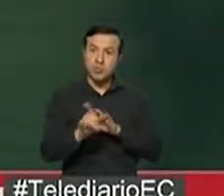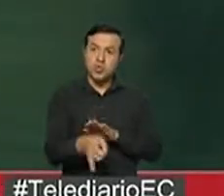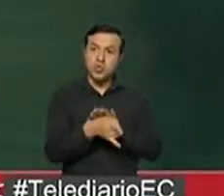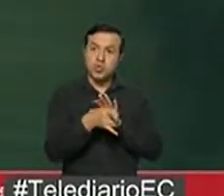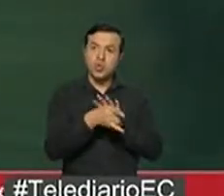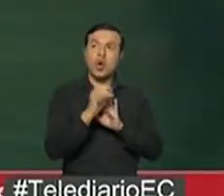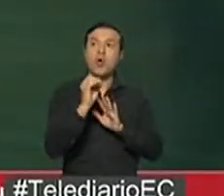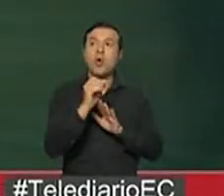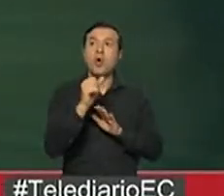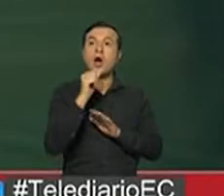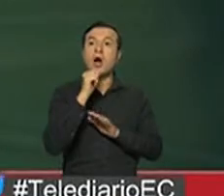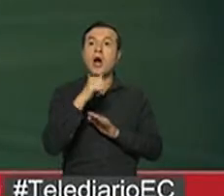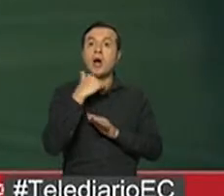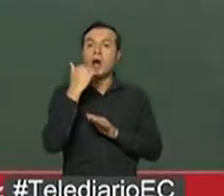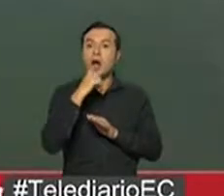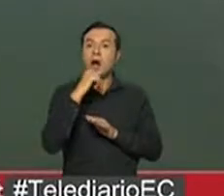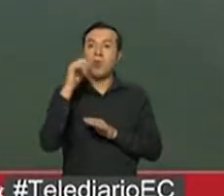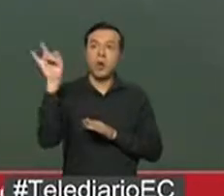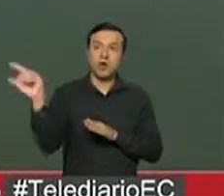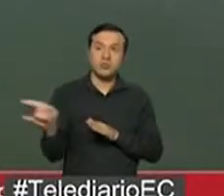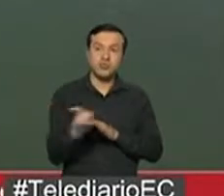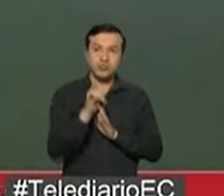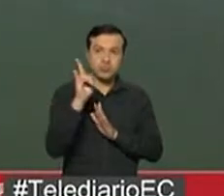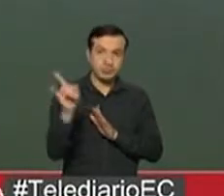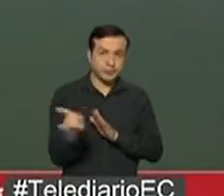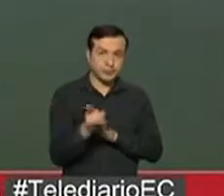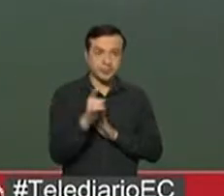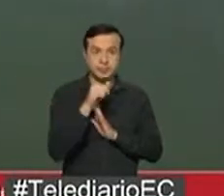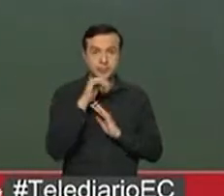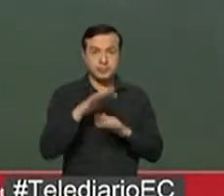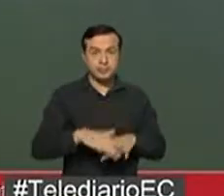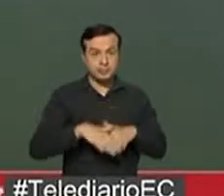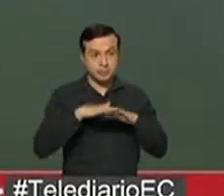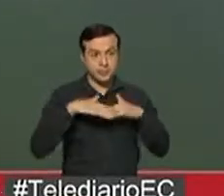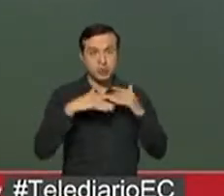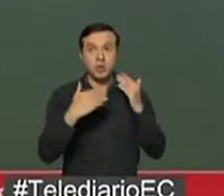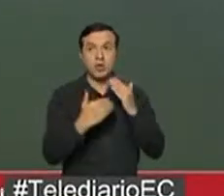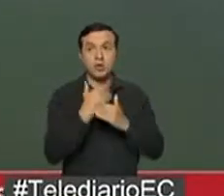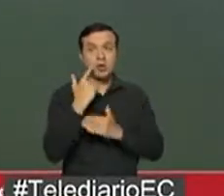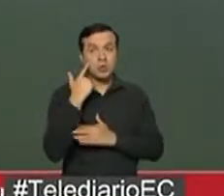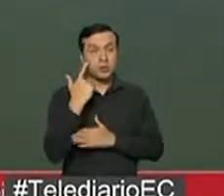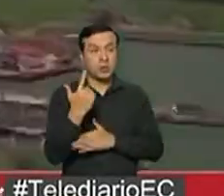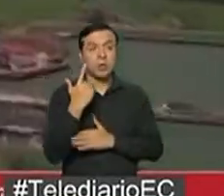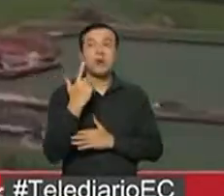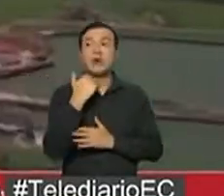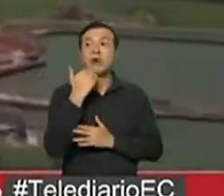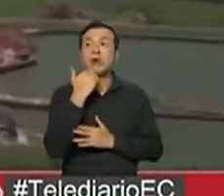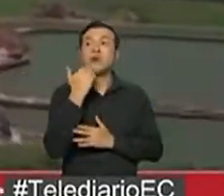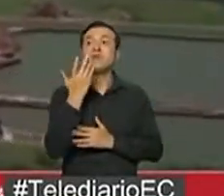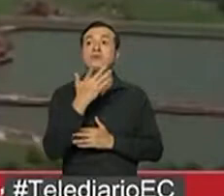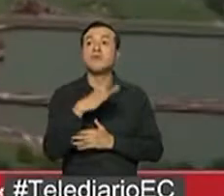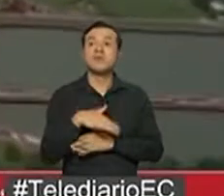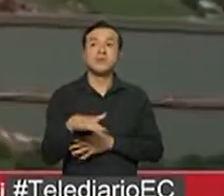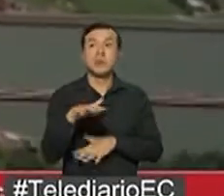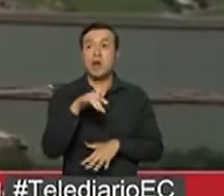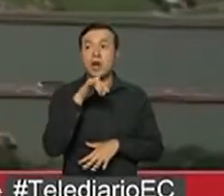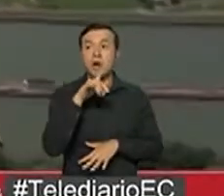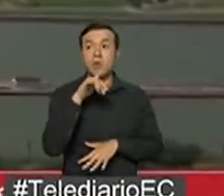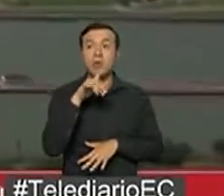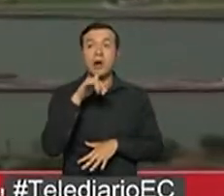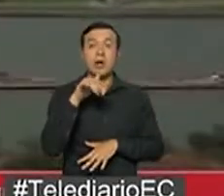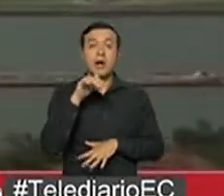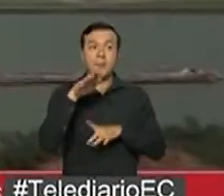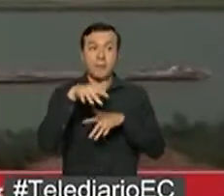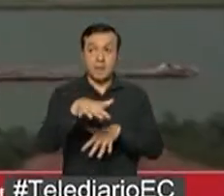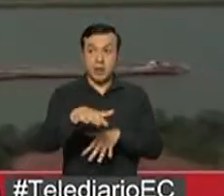o de plantas de tratamiento trasvase de ríos nuevos embalses o desalinizar agua de mar por